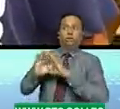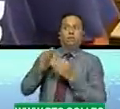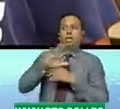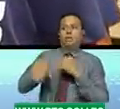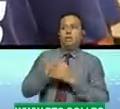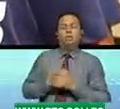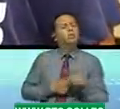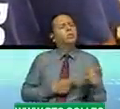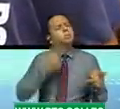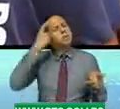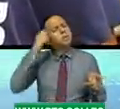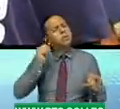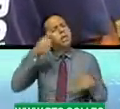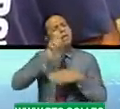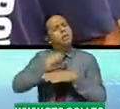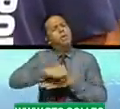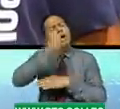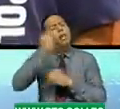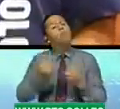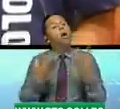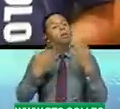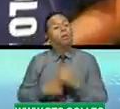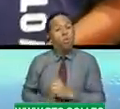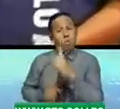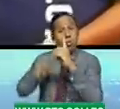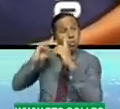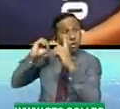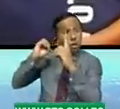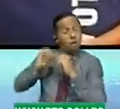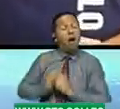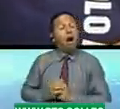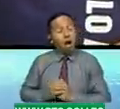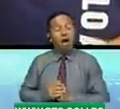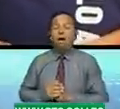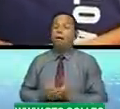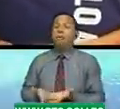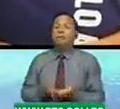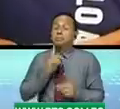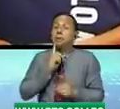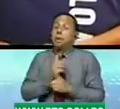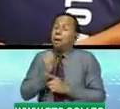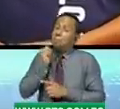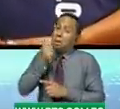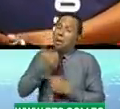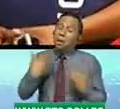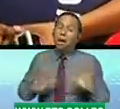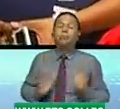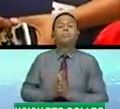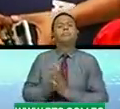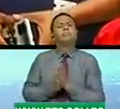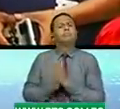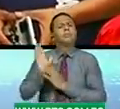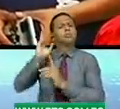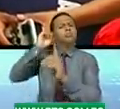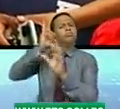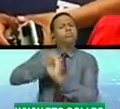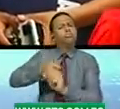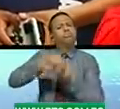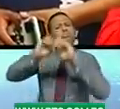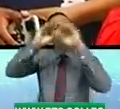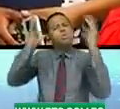pronóstico, caballero? 1-0. Sí. ¿Va a festejar? De igual manera, ya estamos en el Mundial, ya estamos en Qatar. Como buen ecuatoriano que